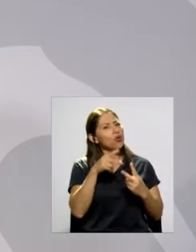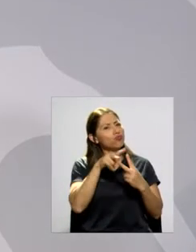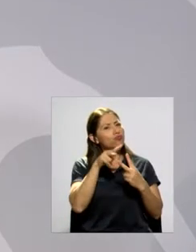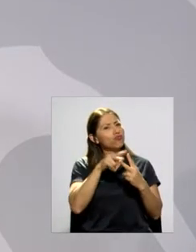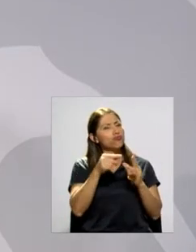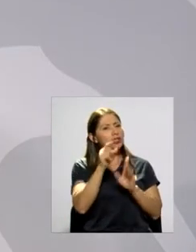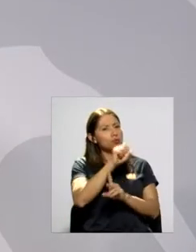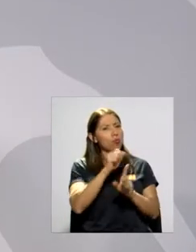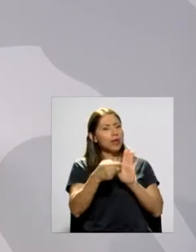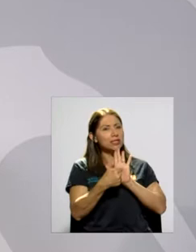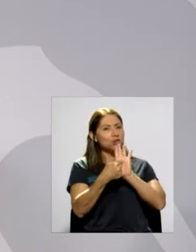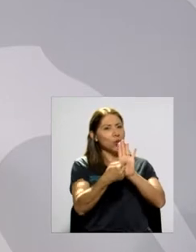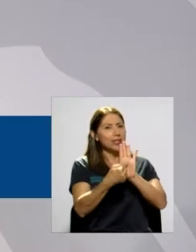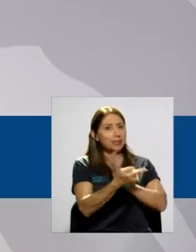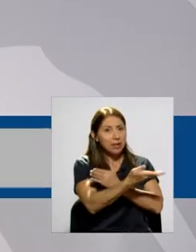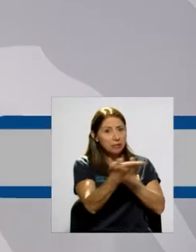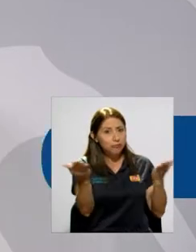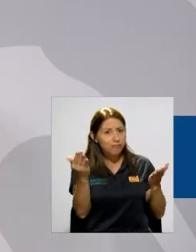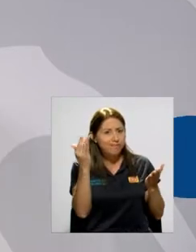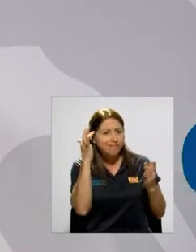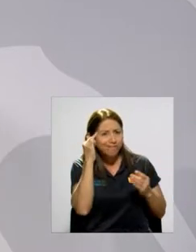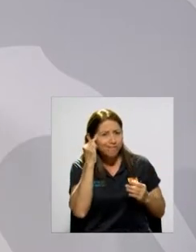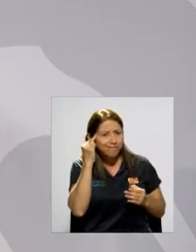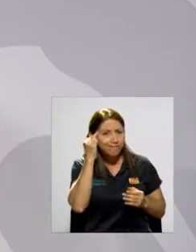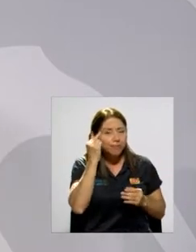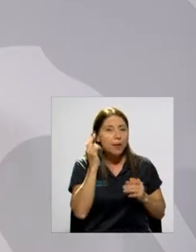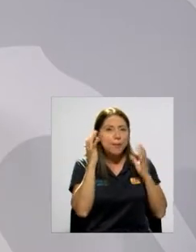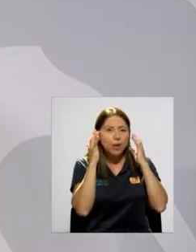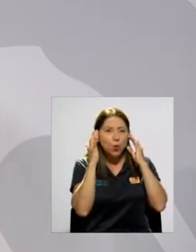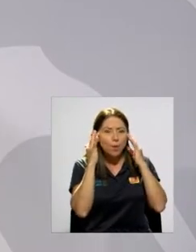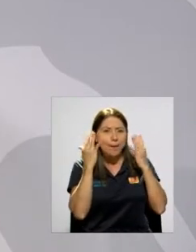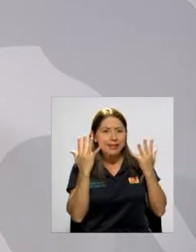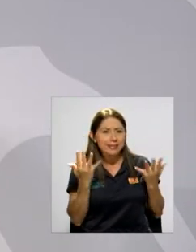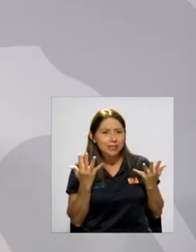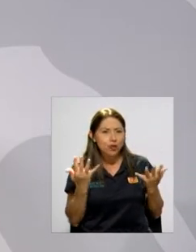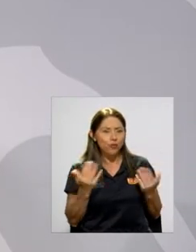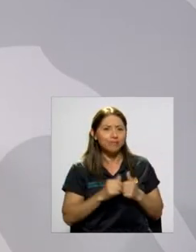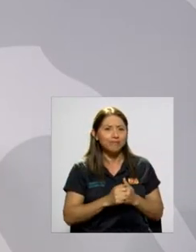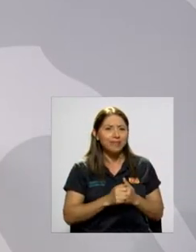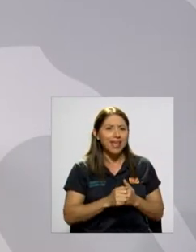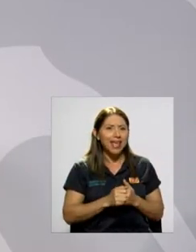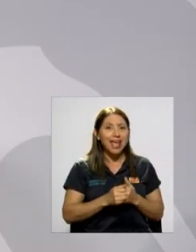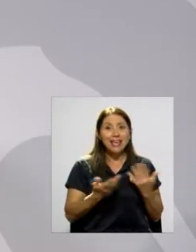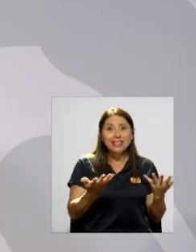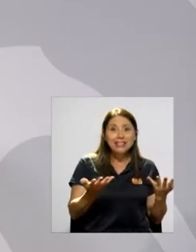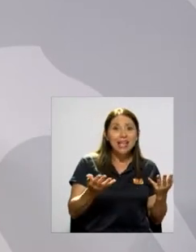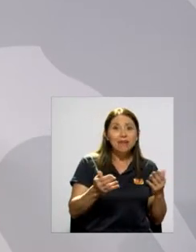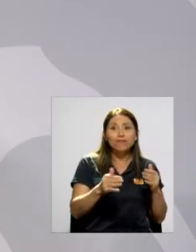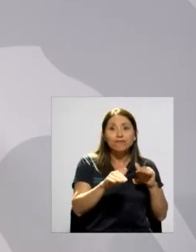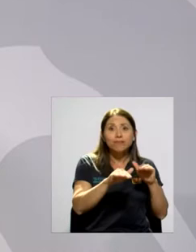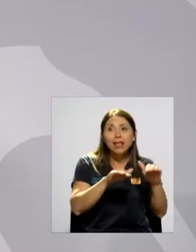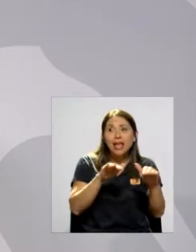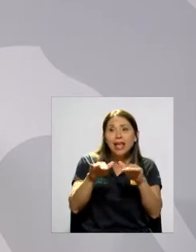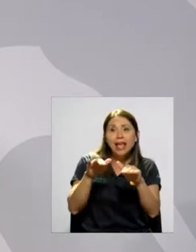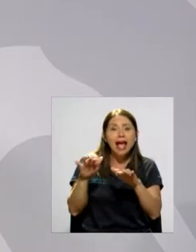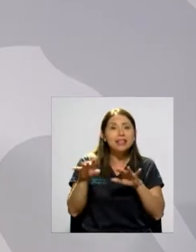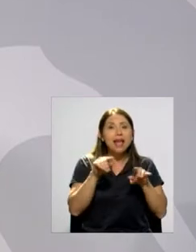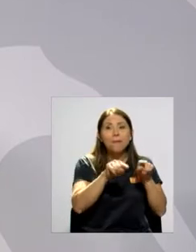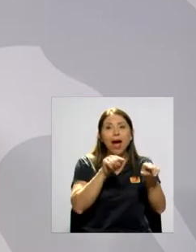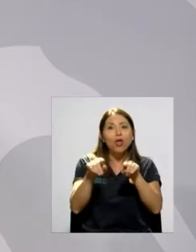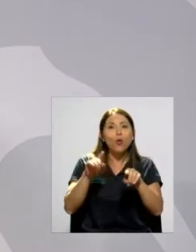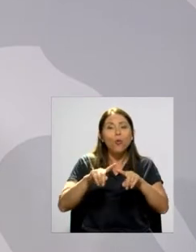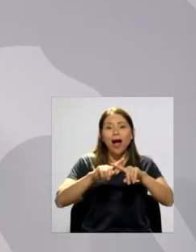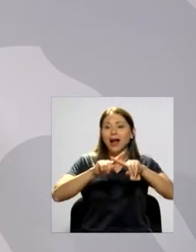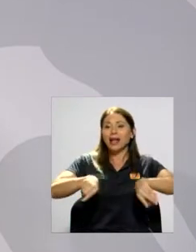cierta reflexión o incluso preocupación, y es un llamado a cancelar sus suscripciones de periódicos, en este caso también,